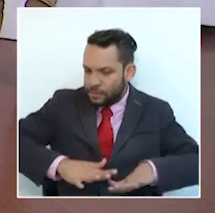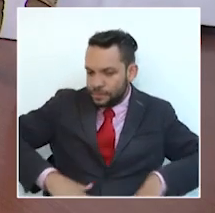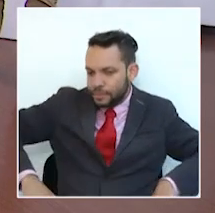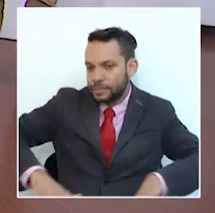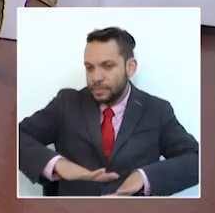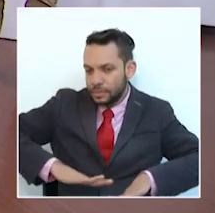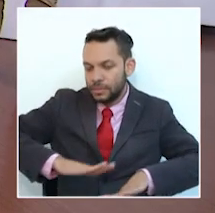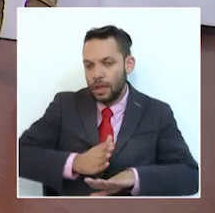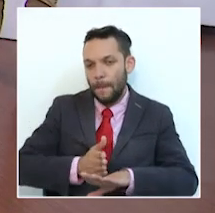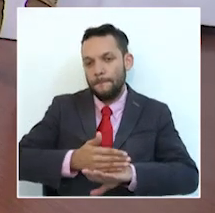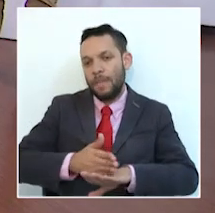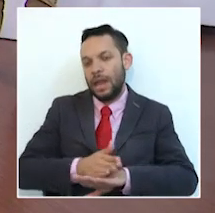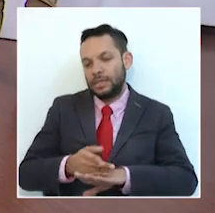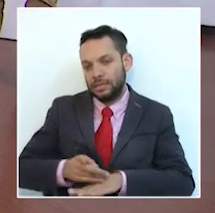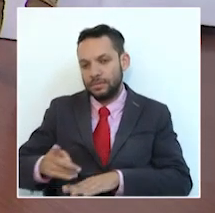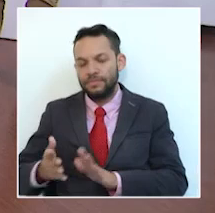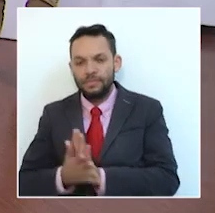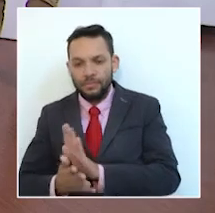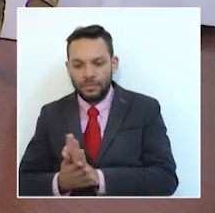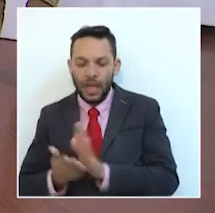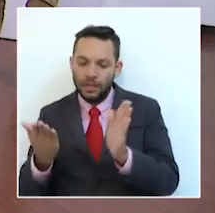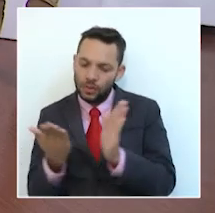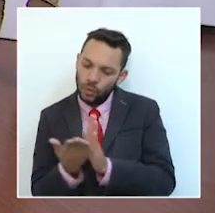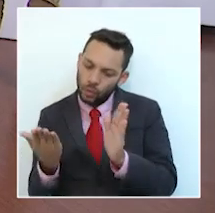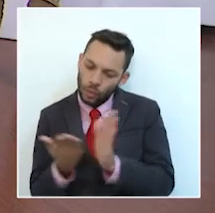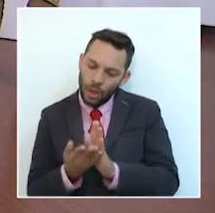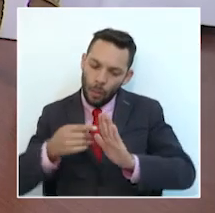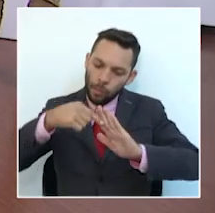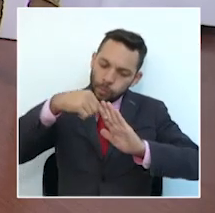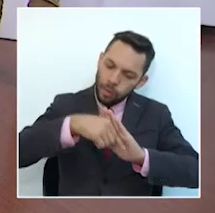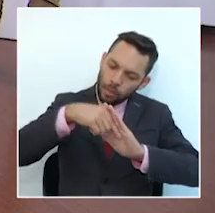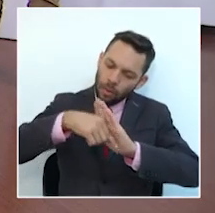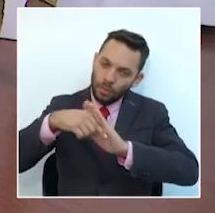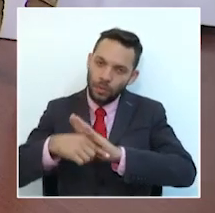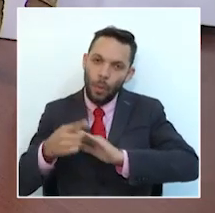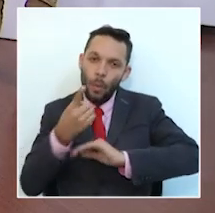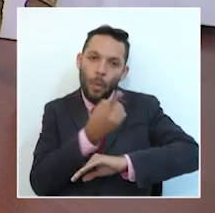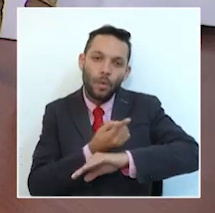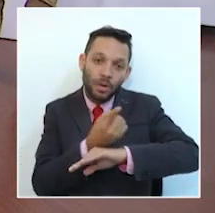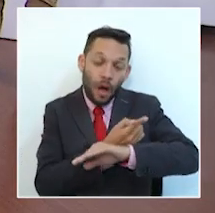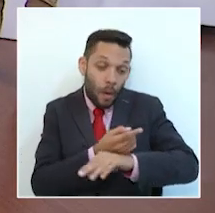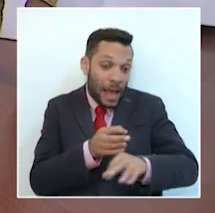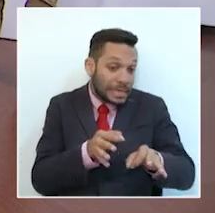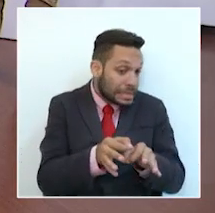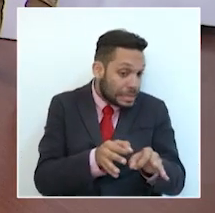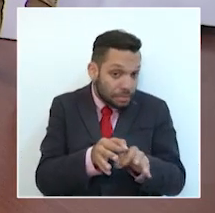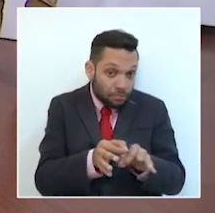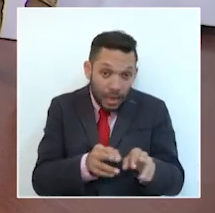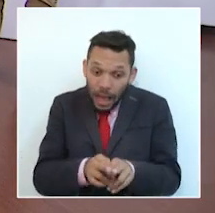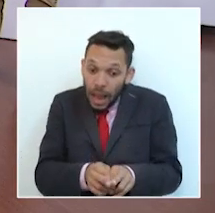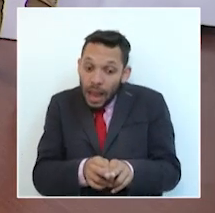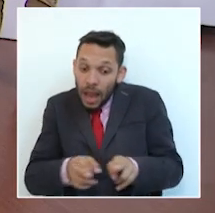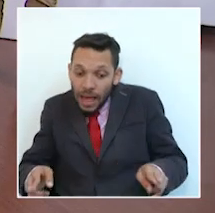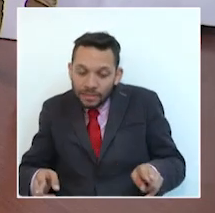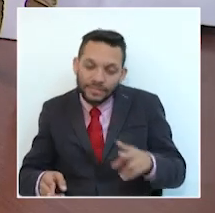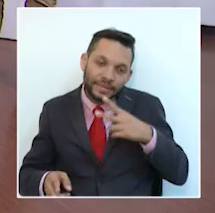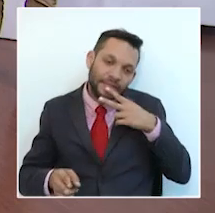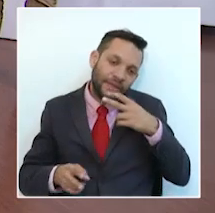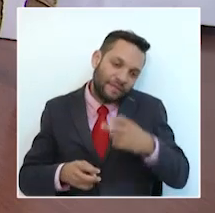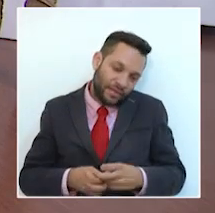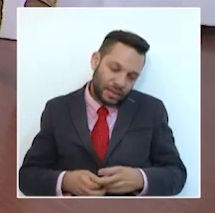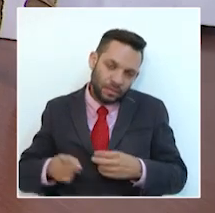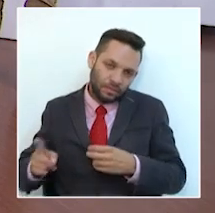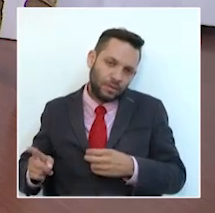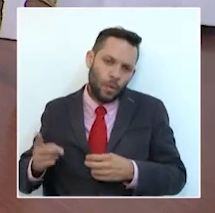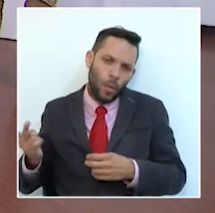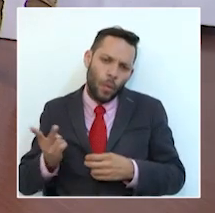dice la doctora lourdes esto es de estudiar de investigar es muy difícil en una hora de televisión poder descontar un resumen de investigación de muchos años